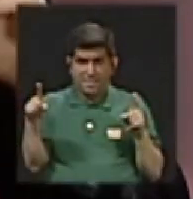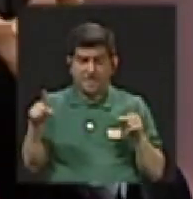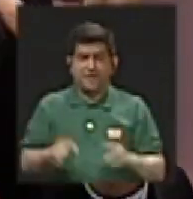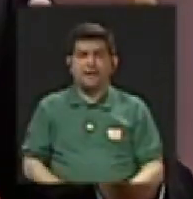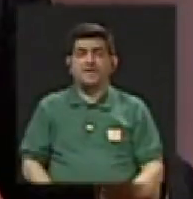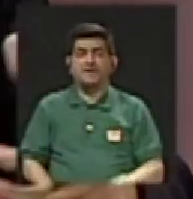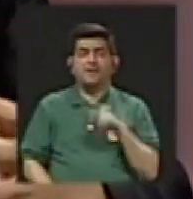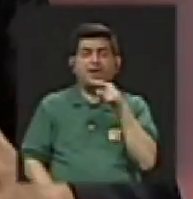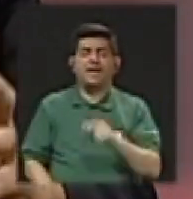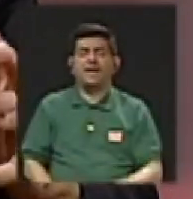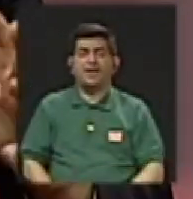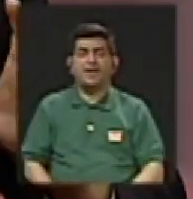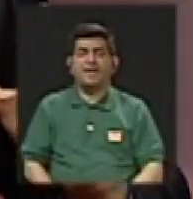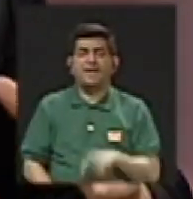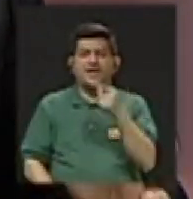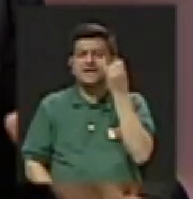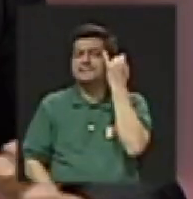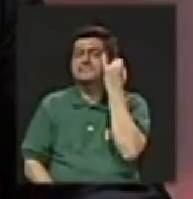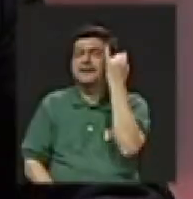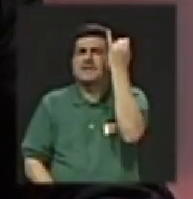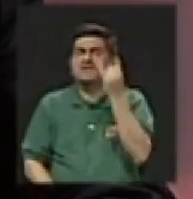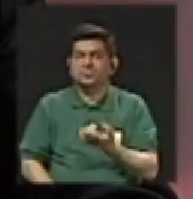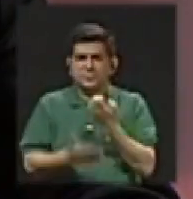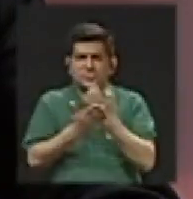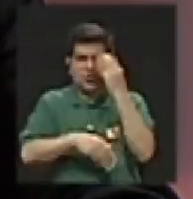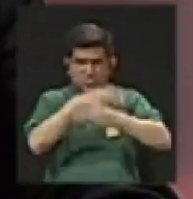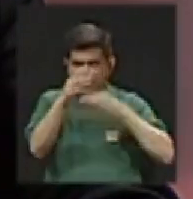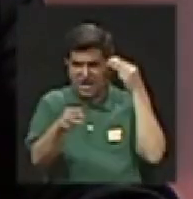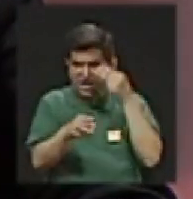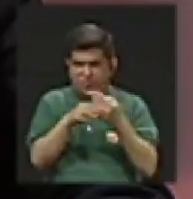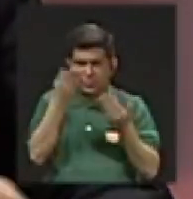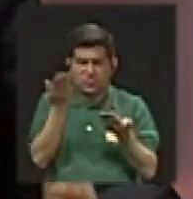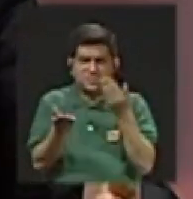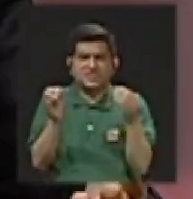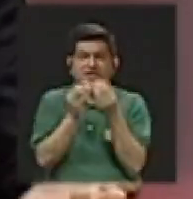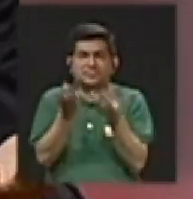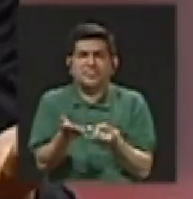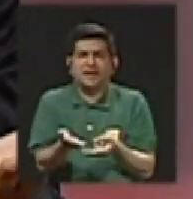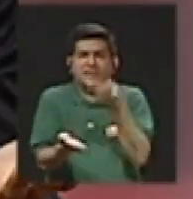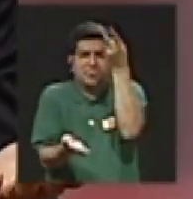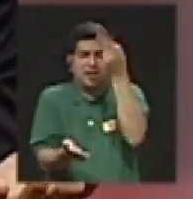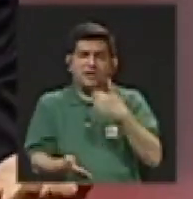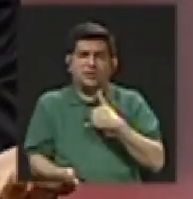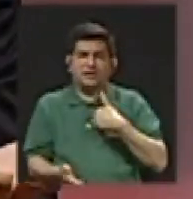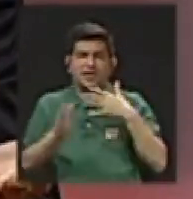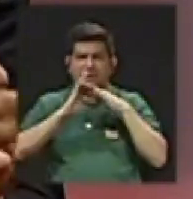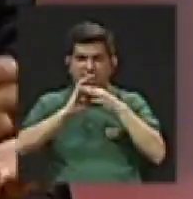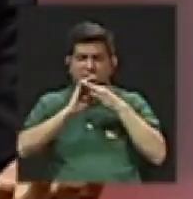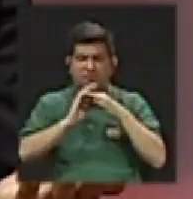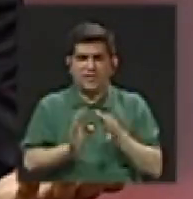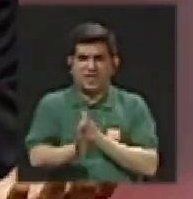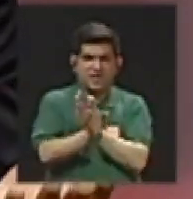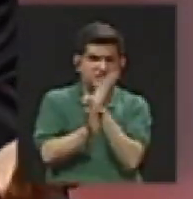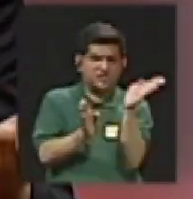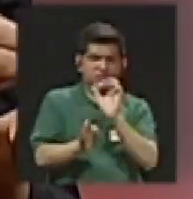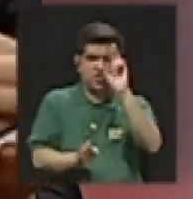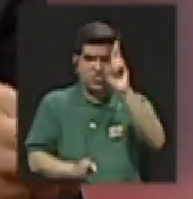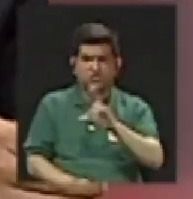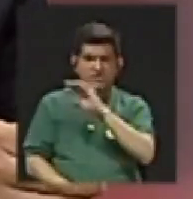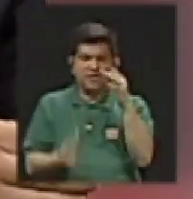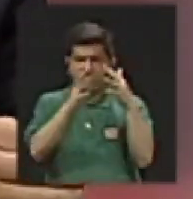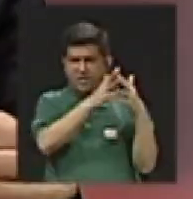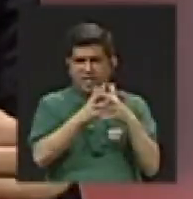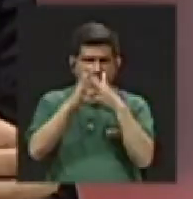intuición económica de lo que está ocurriendo en el mundo, tal vez es más valioso medir la relación indirecta de Costa Rica con